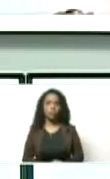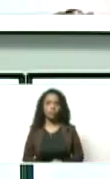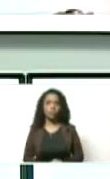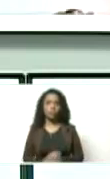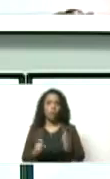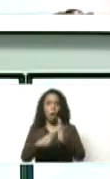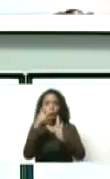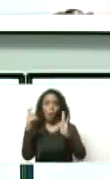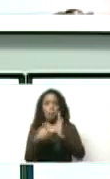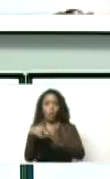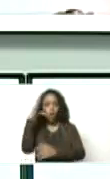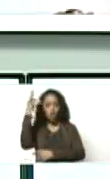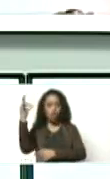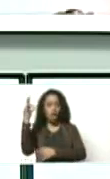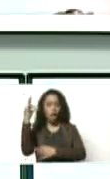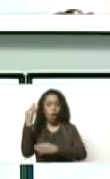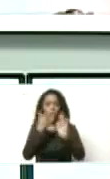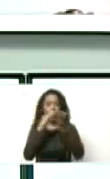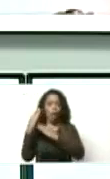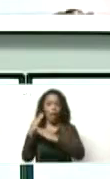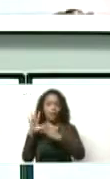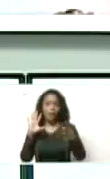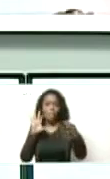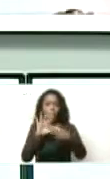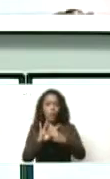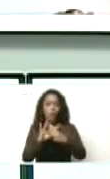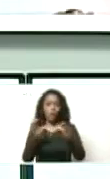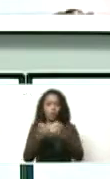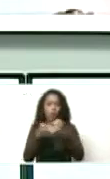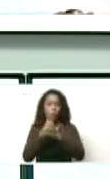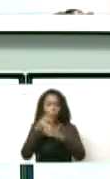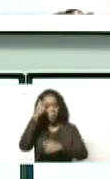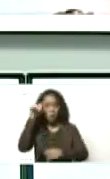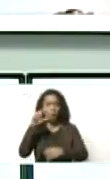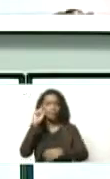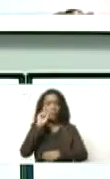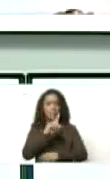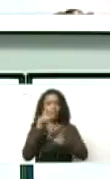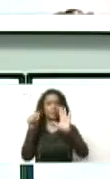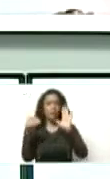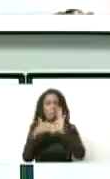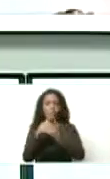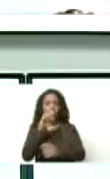Total de consejos comunales vinculados a ciudades comunales,